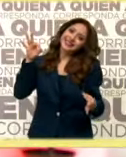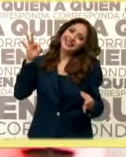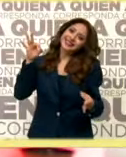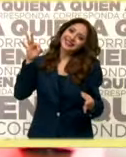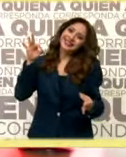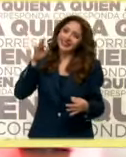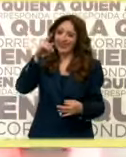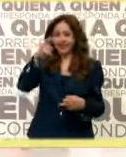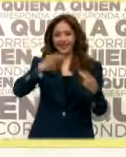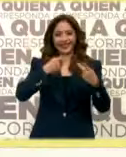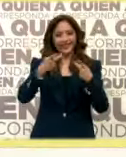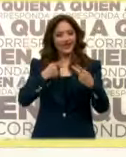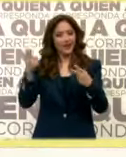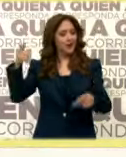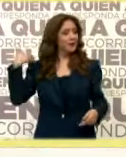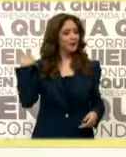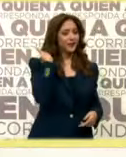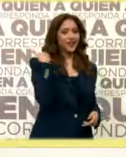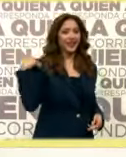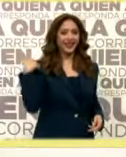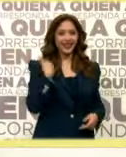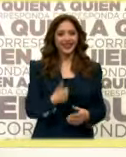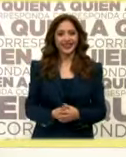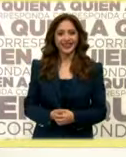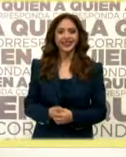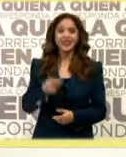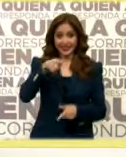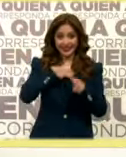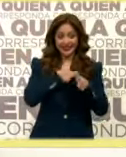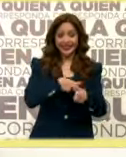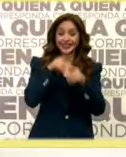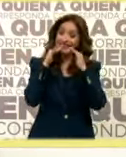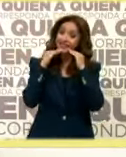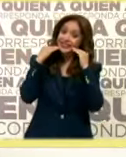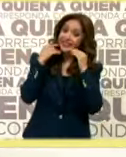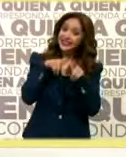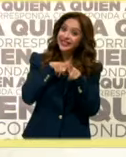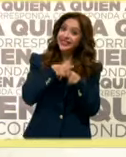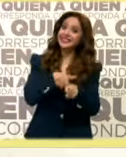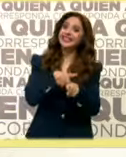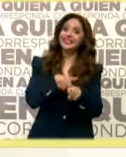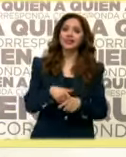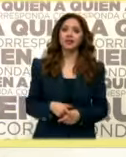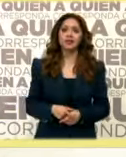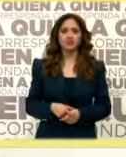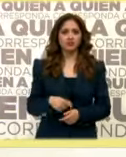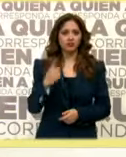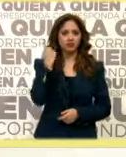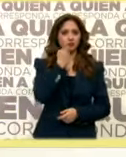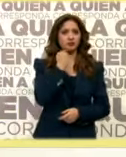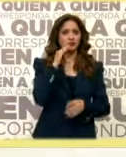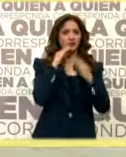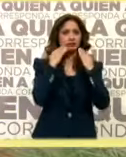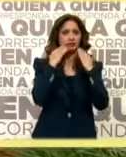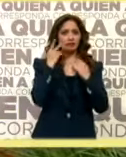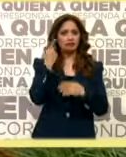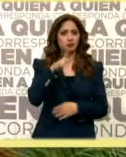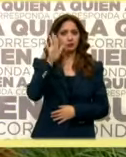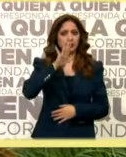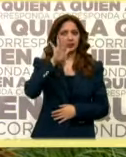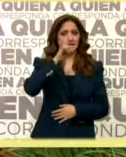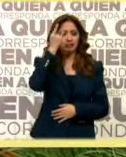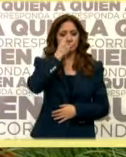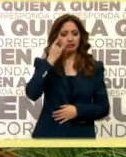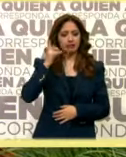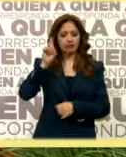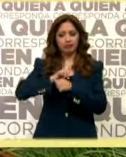preparación. Pero mira, la primera vez que te sale todo bien, sigue sonriendo. Así es, como de perfecto. Terror la sonrisa para Halloween, pero bueno. Así se ve